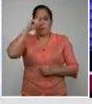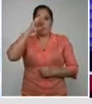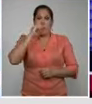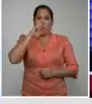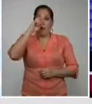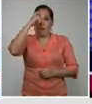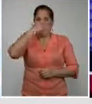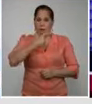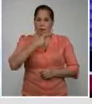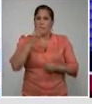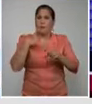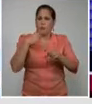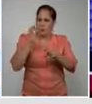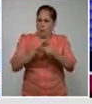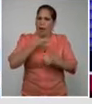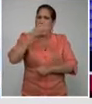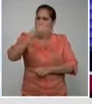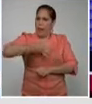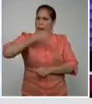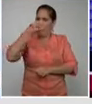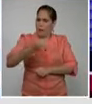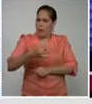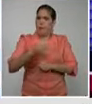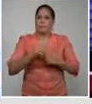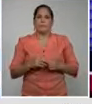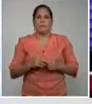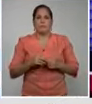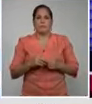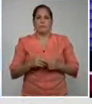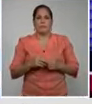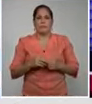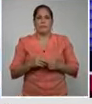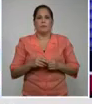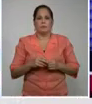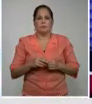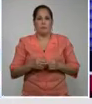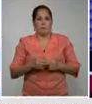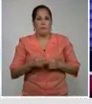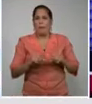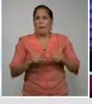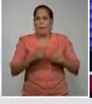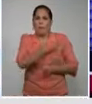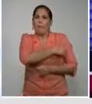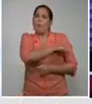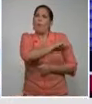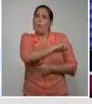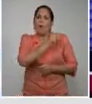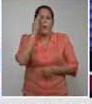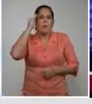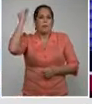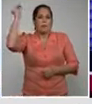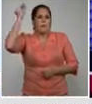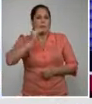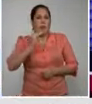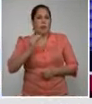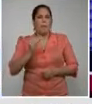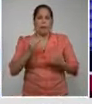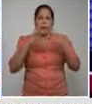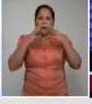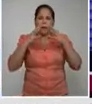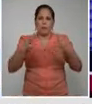Voy a empezar con el término que usaste, hito, un poco para que el pueblo sepa a qué se refiere este gran